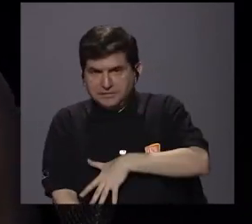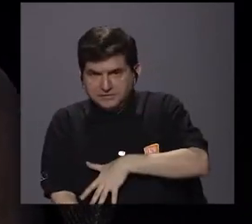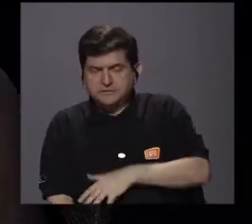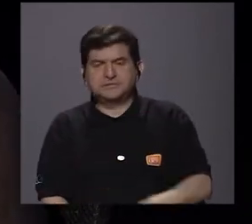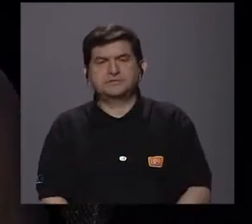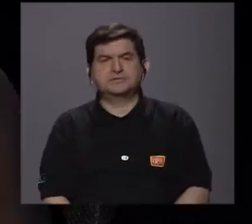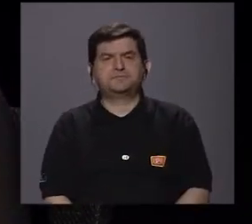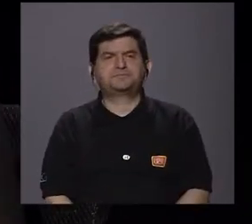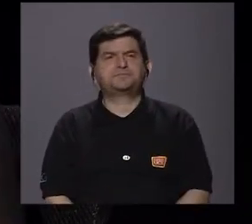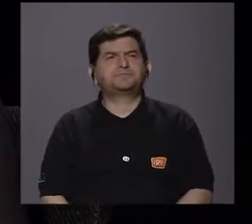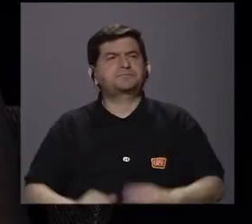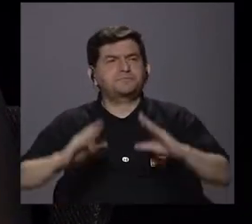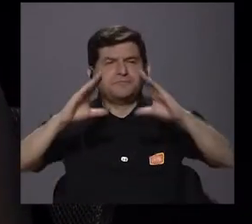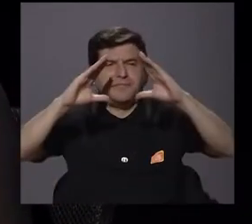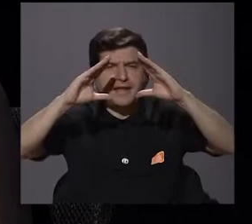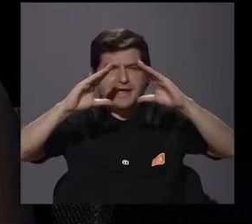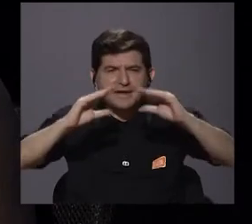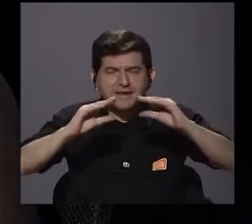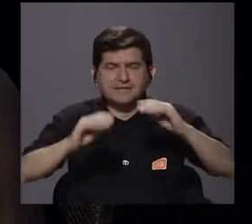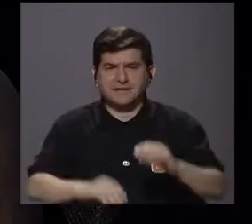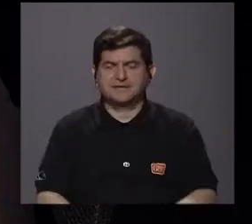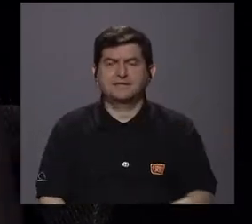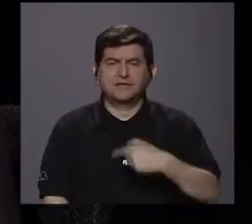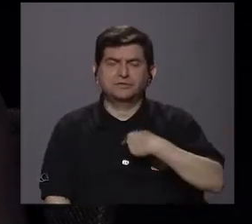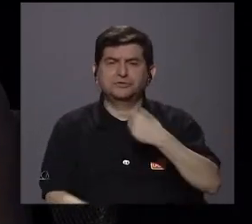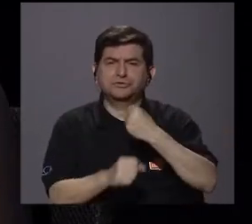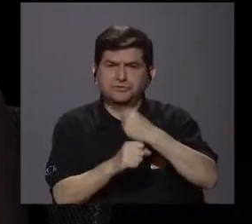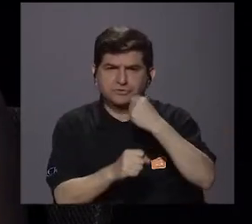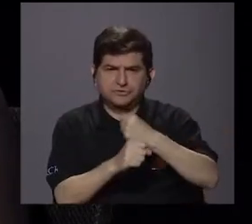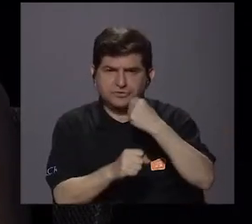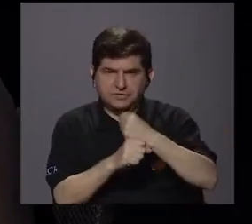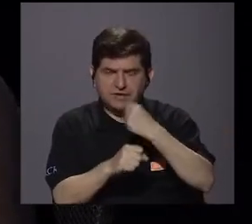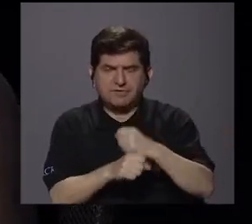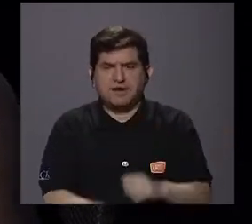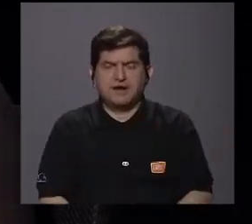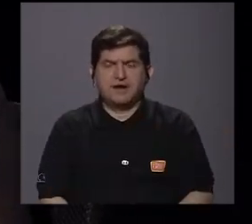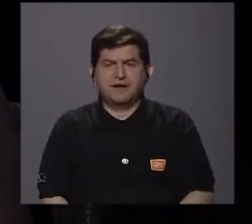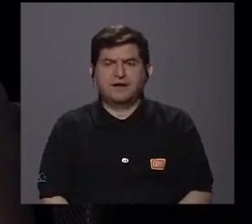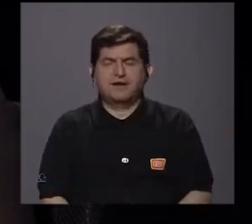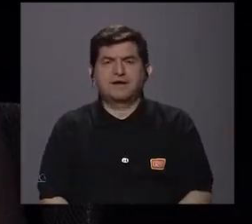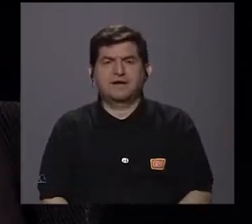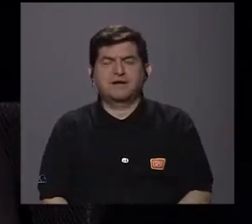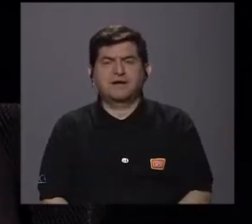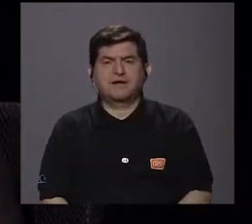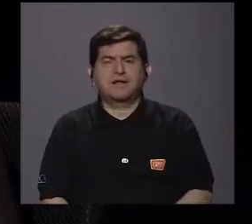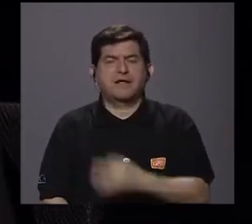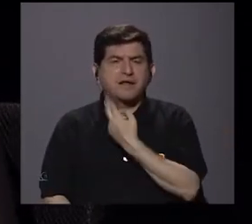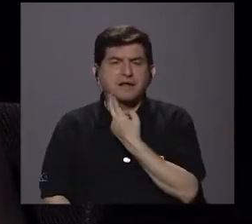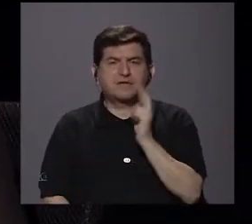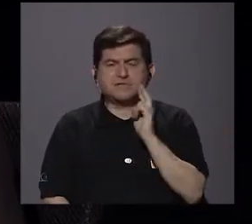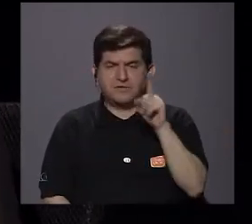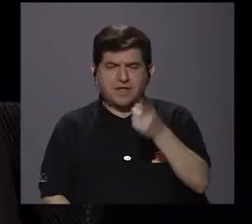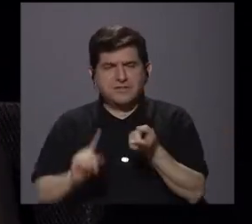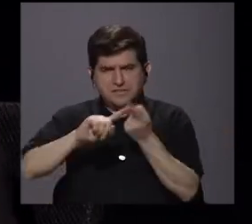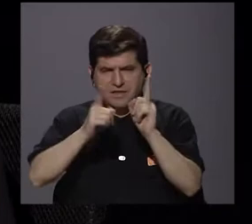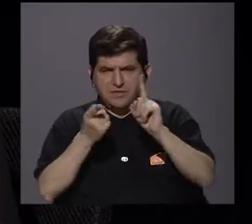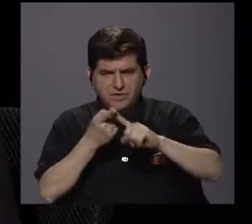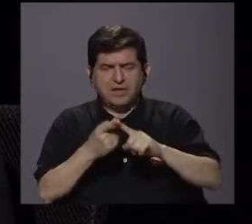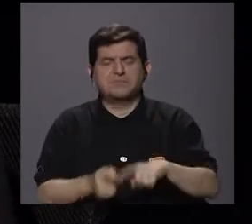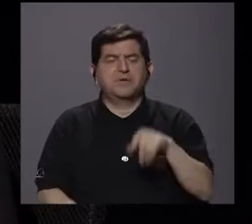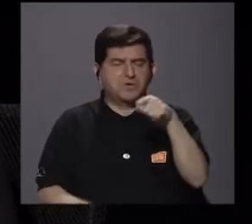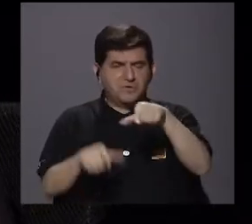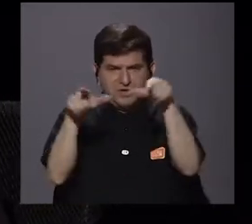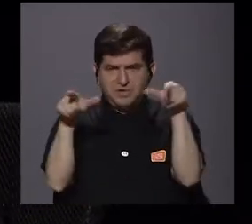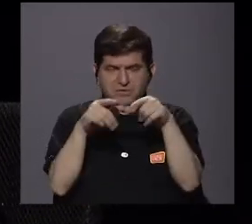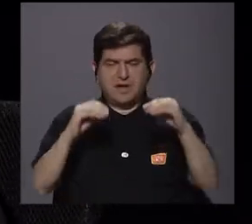básicamente en las tardes yo trabajaba en el café, el restaurante de un gran amigo mío allá.